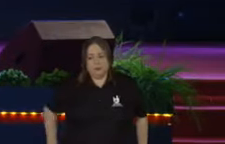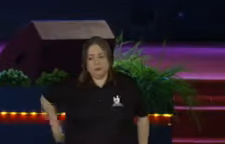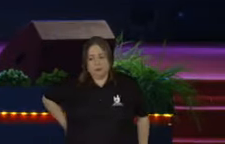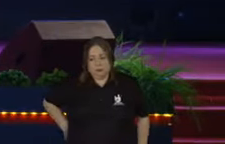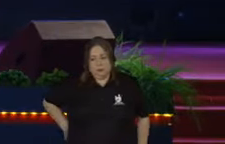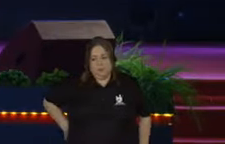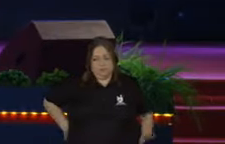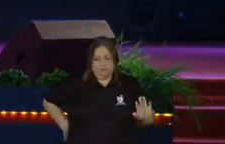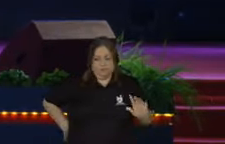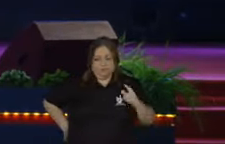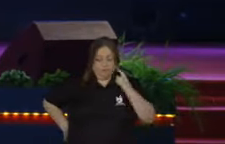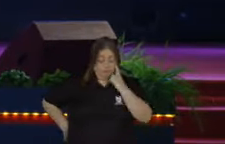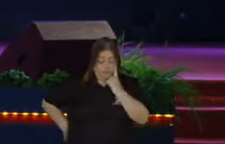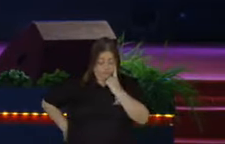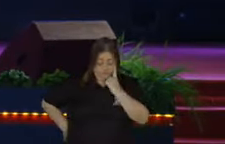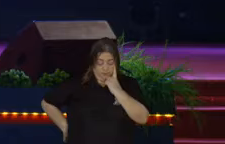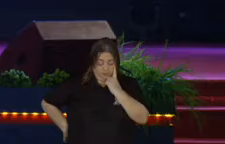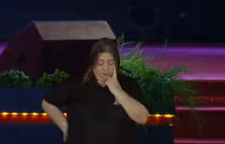Estamos en medio de una tremenda batalla.